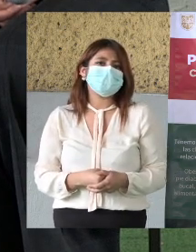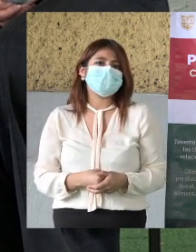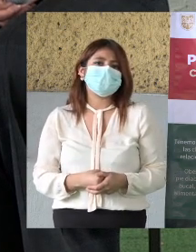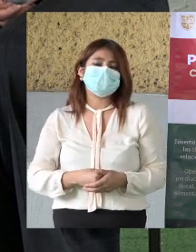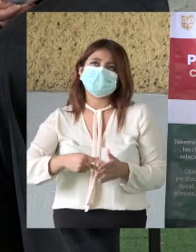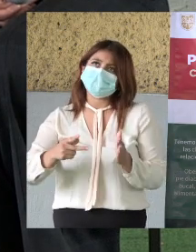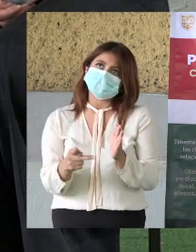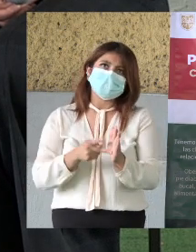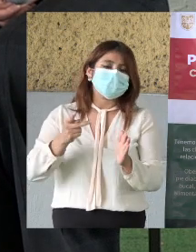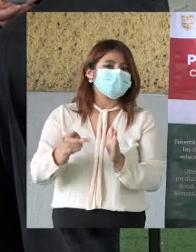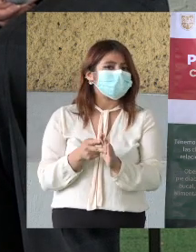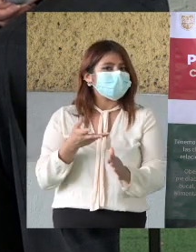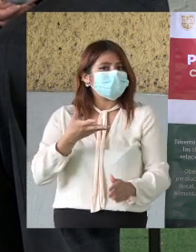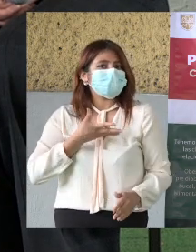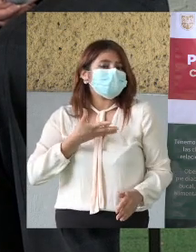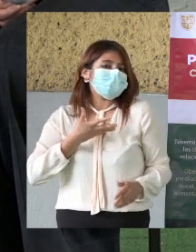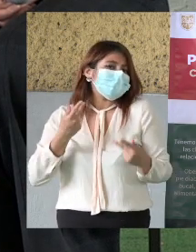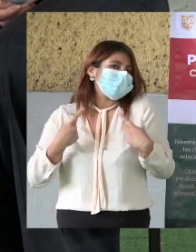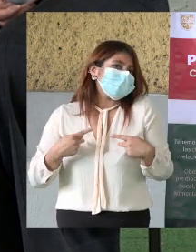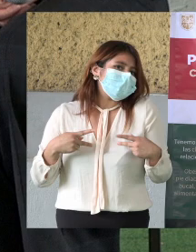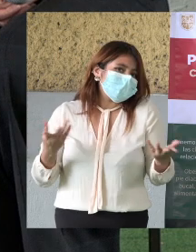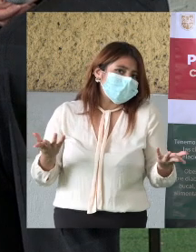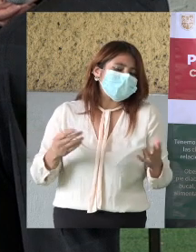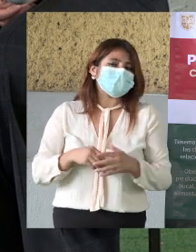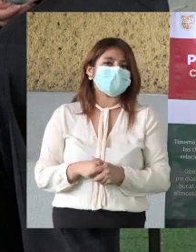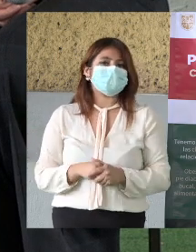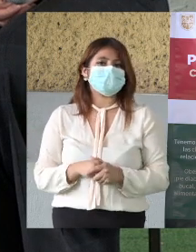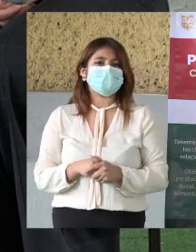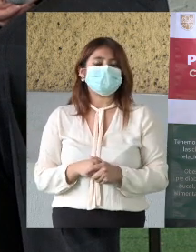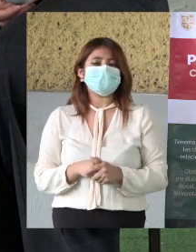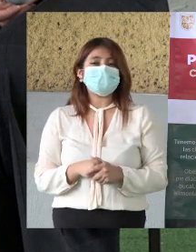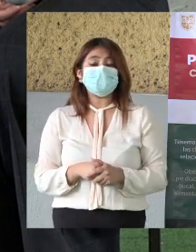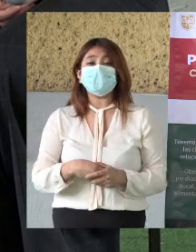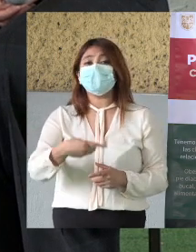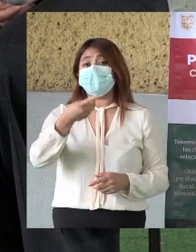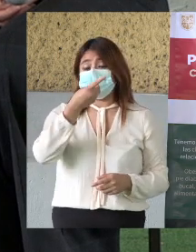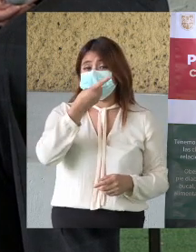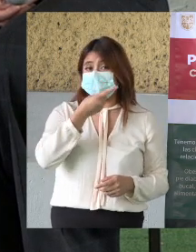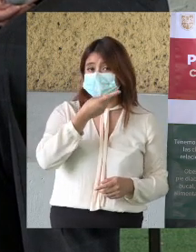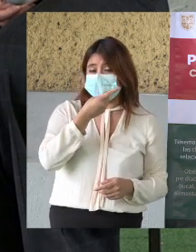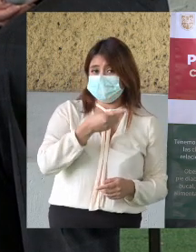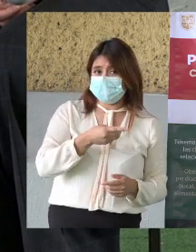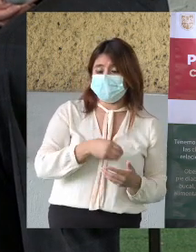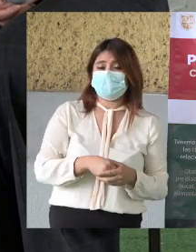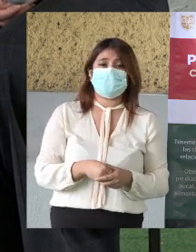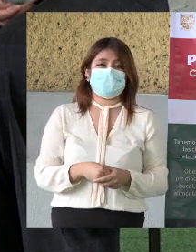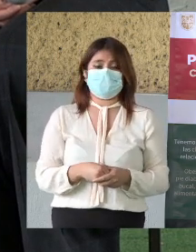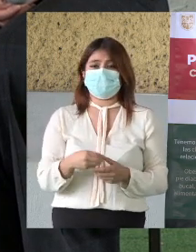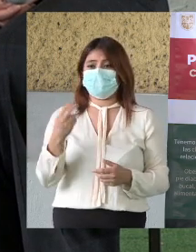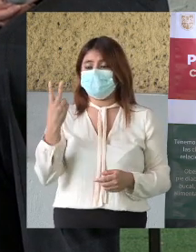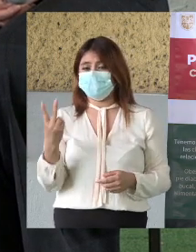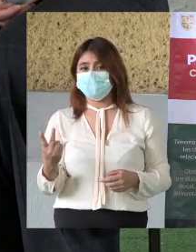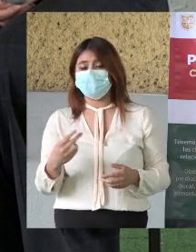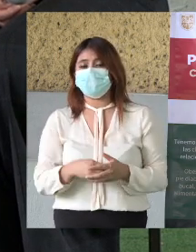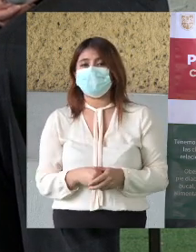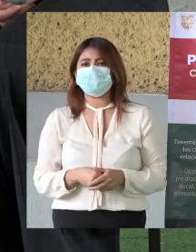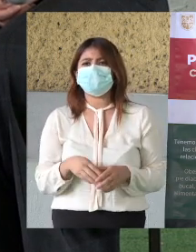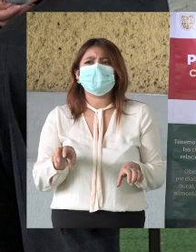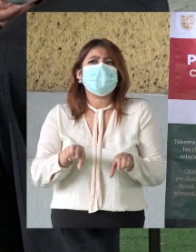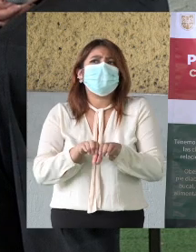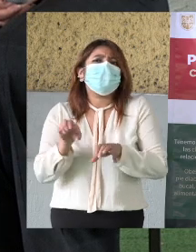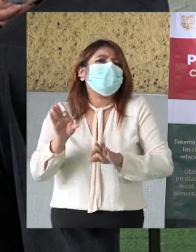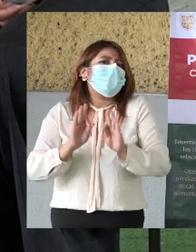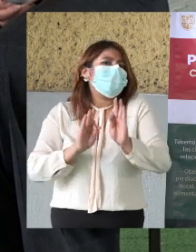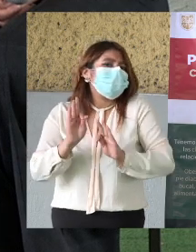las personas. En este caso hablaríamos de la diabetes mellitus tipo 2 y su tratamiento.